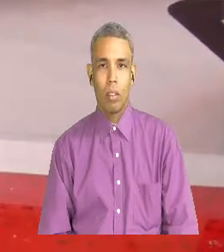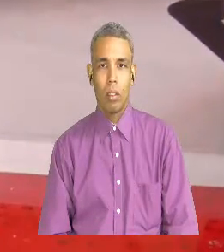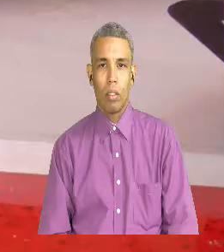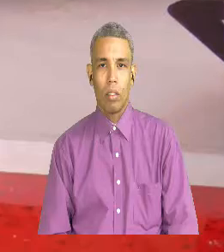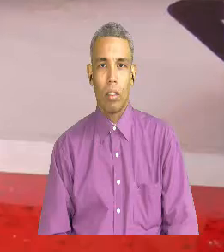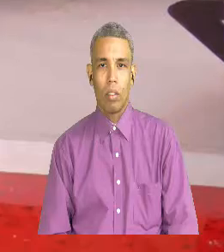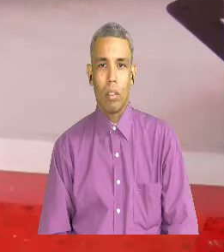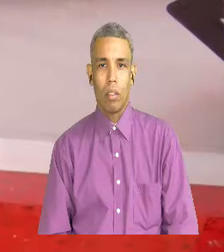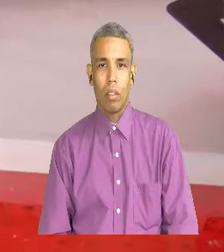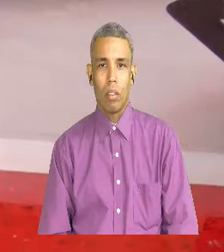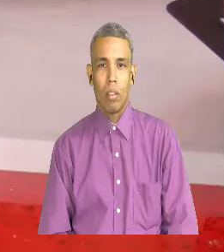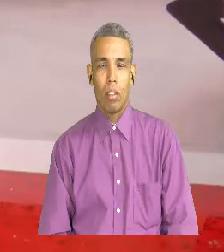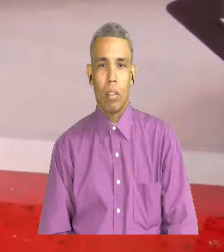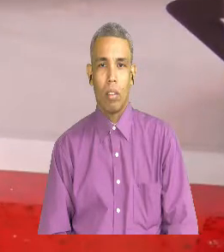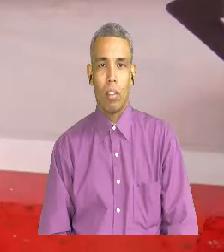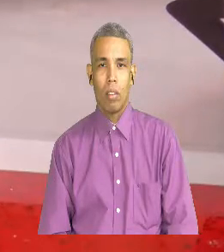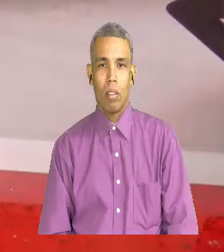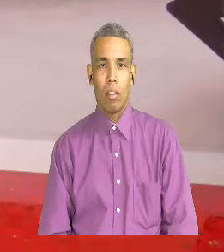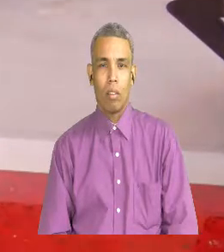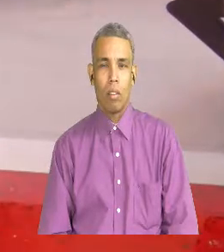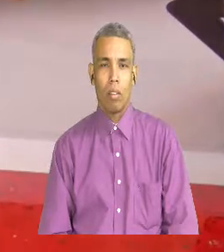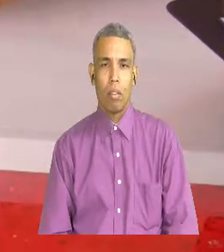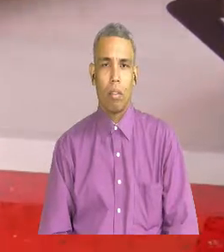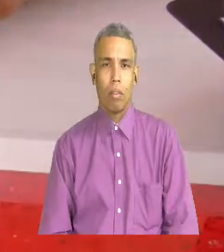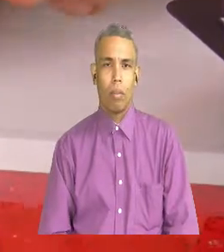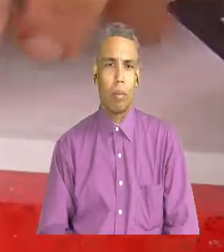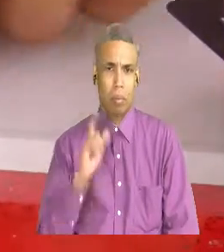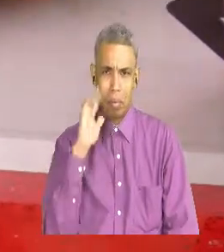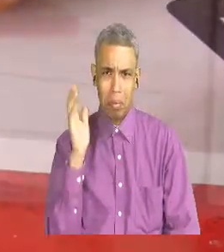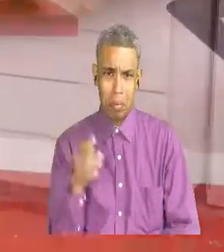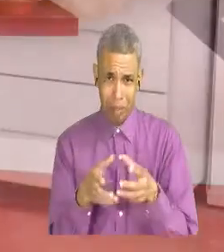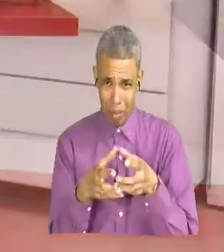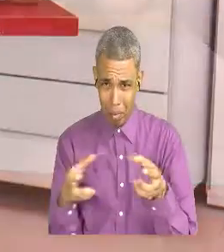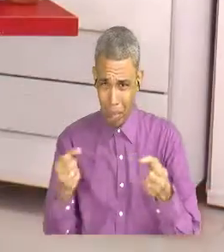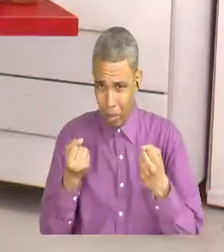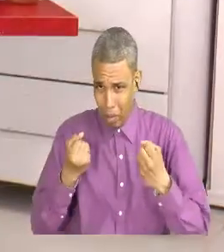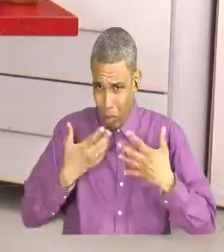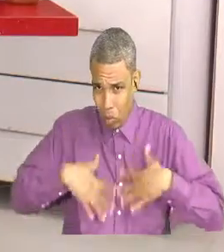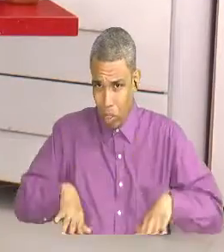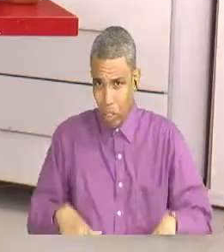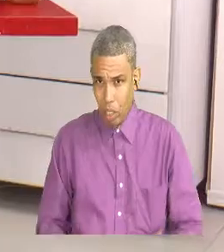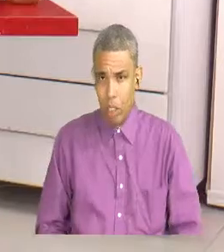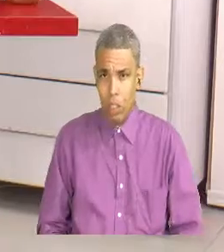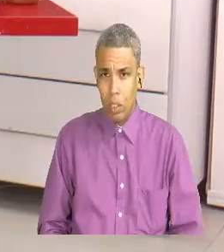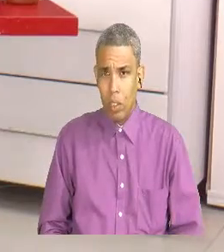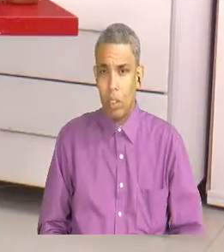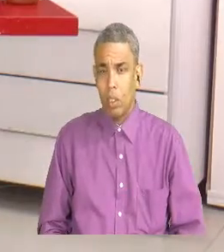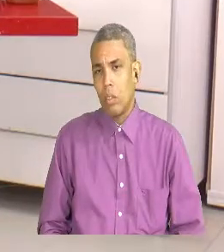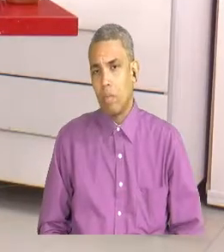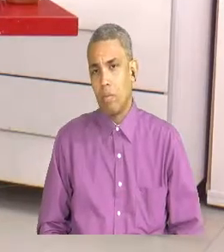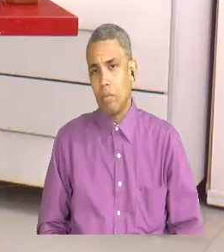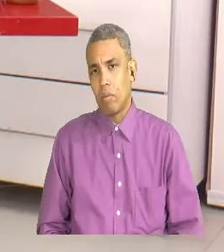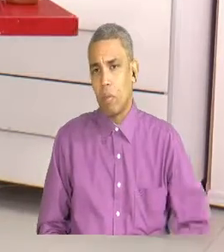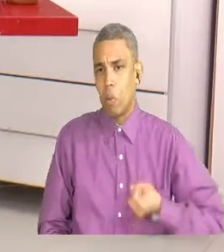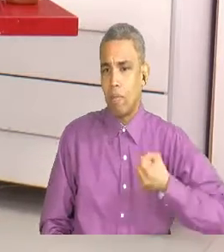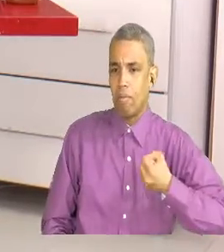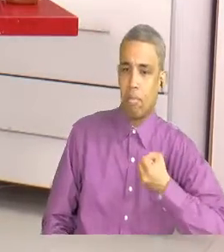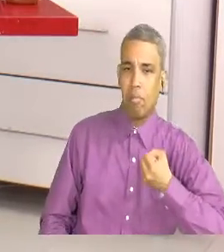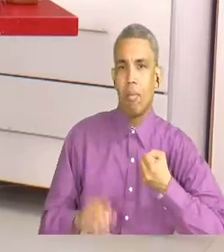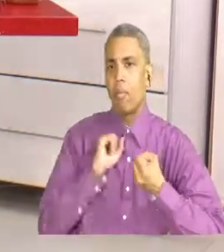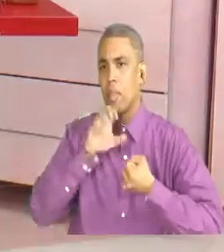la plaza, en cualquier centro de mercado, puesto de mercado, ya es muy común encontrarlo. Acá tenemos